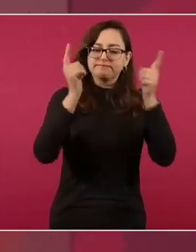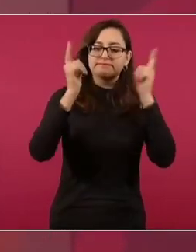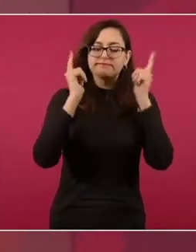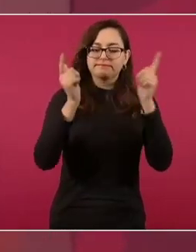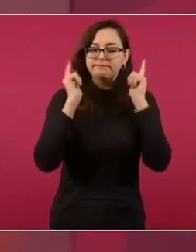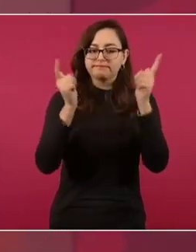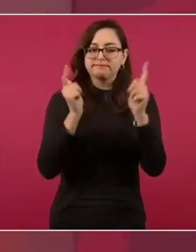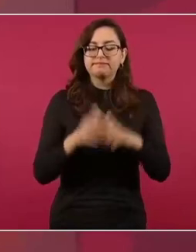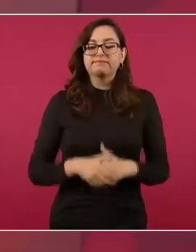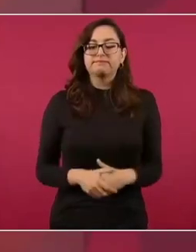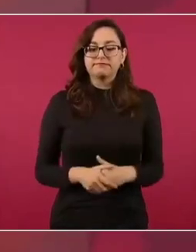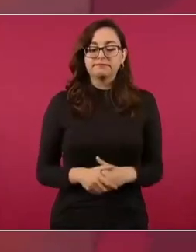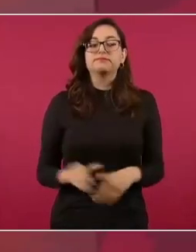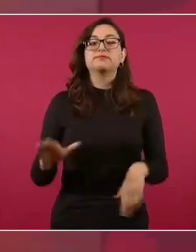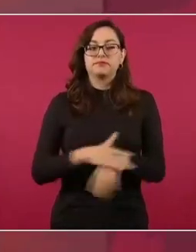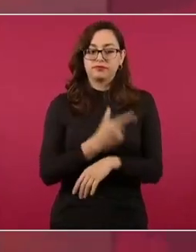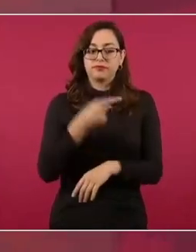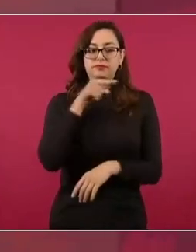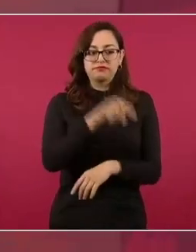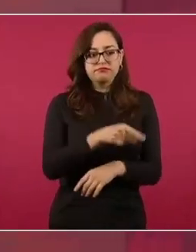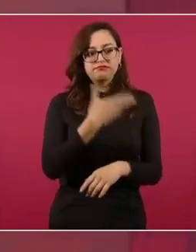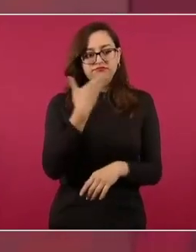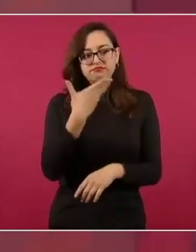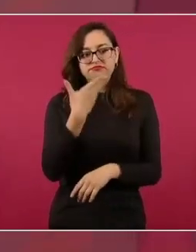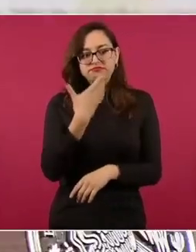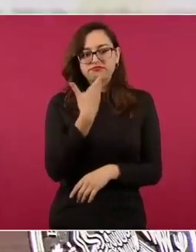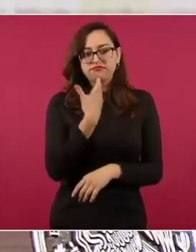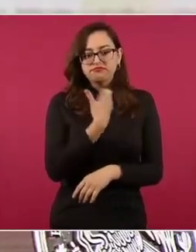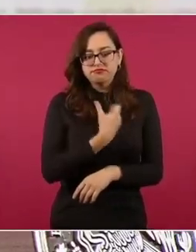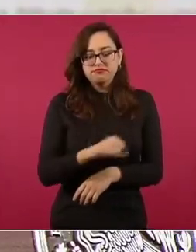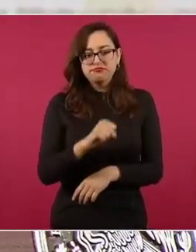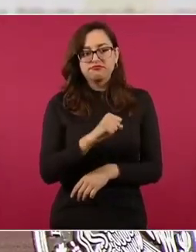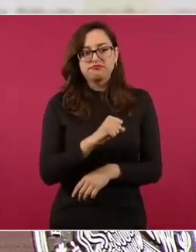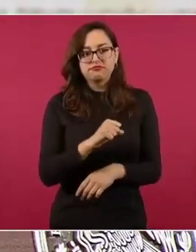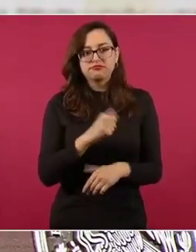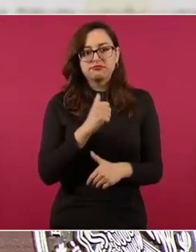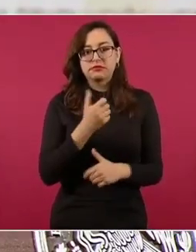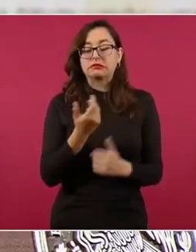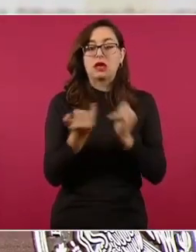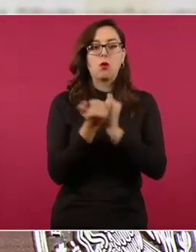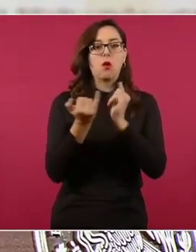está siguiéndole los pasos a Fernando Valenzuela.